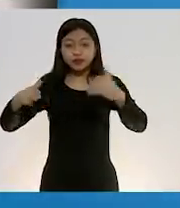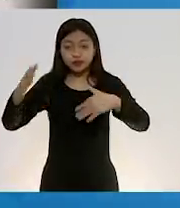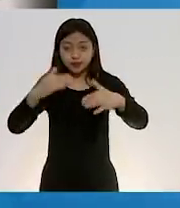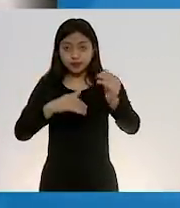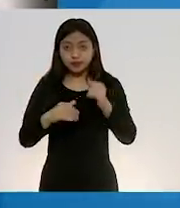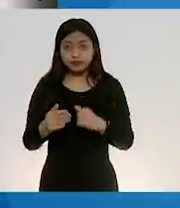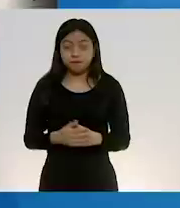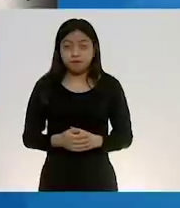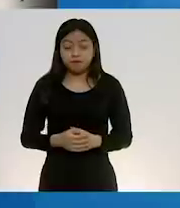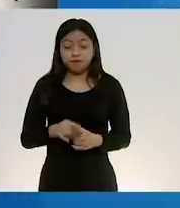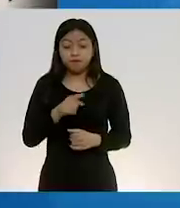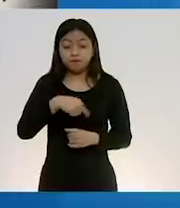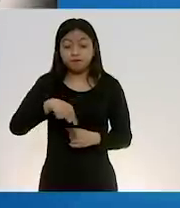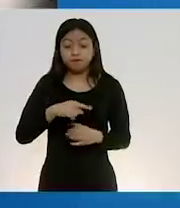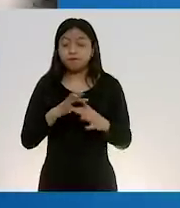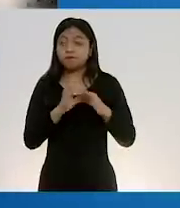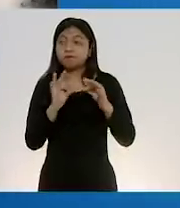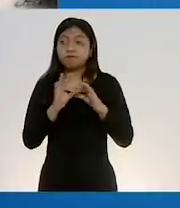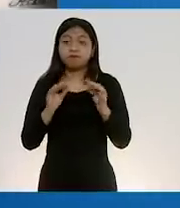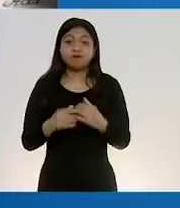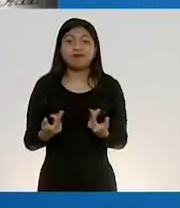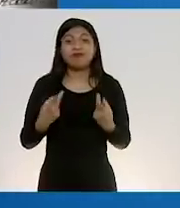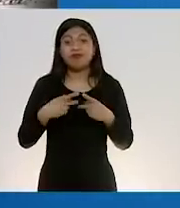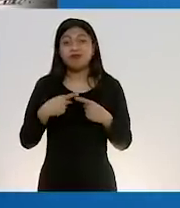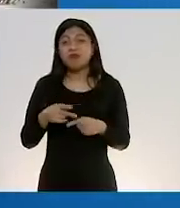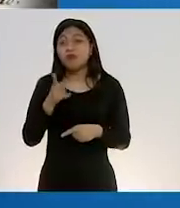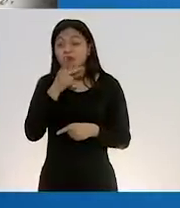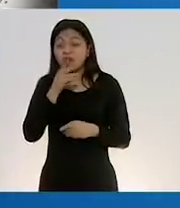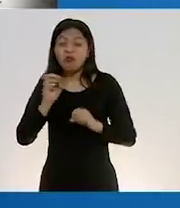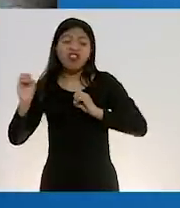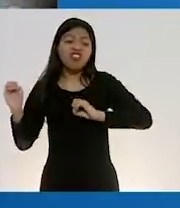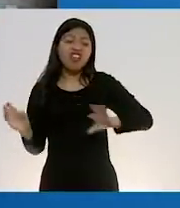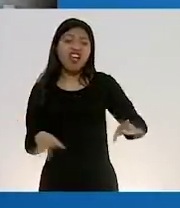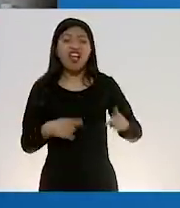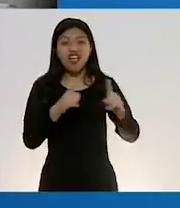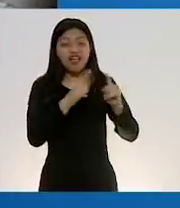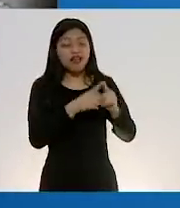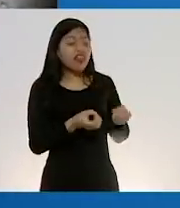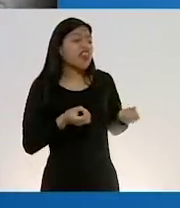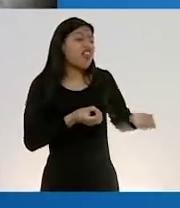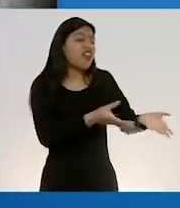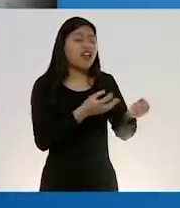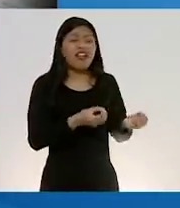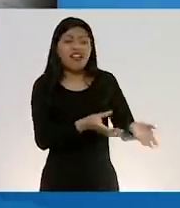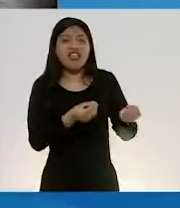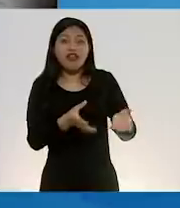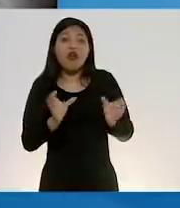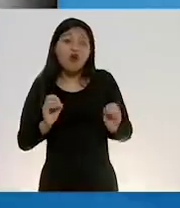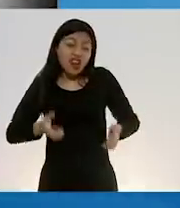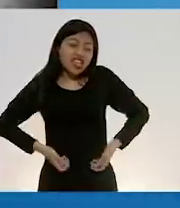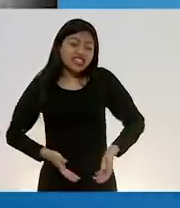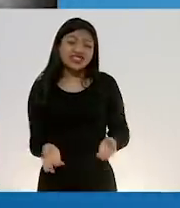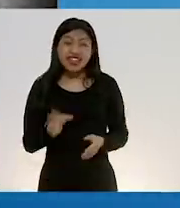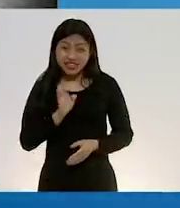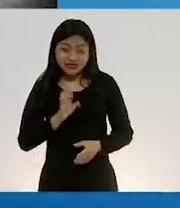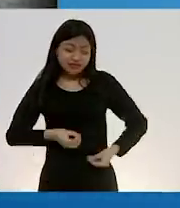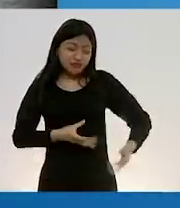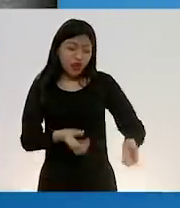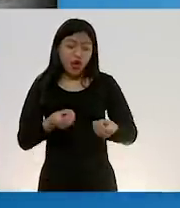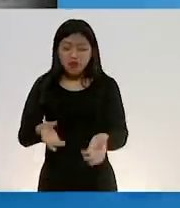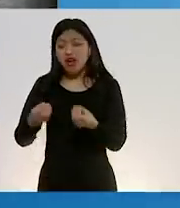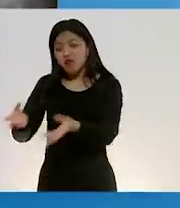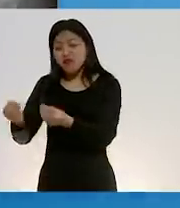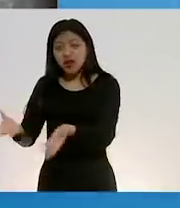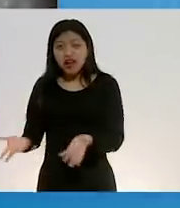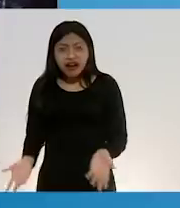un memorial sobre los niños abandonados en las puertas de las iglesias o en las calles de la Ciudad de México, que debían